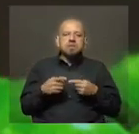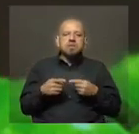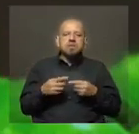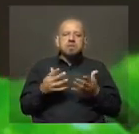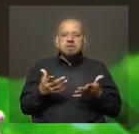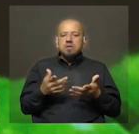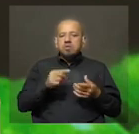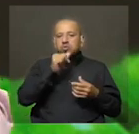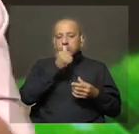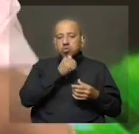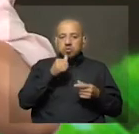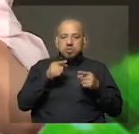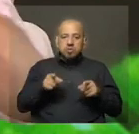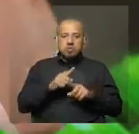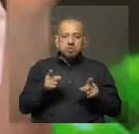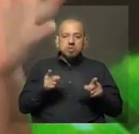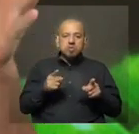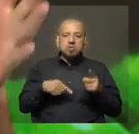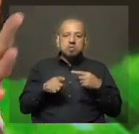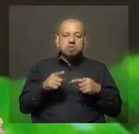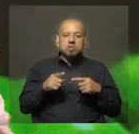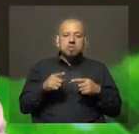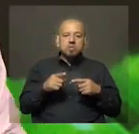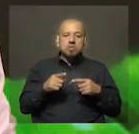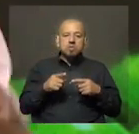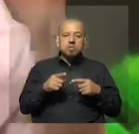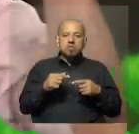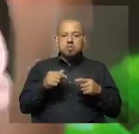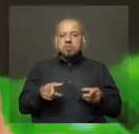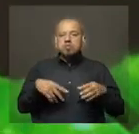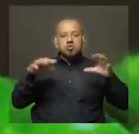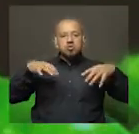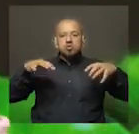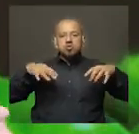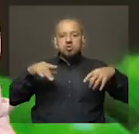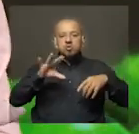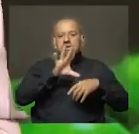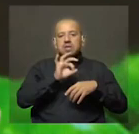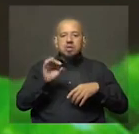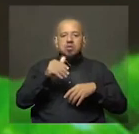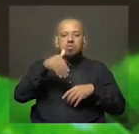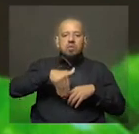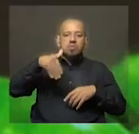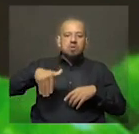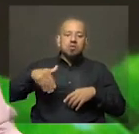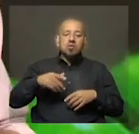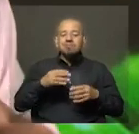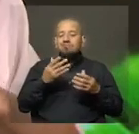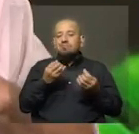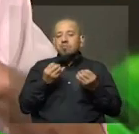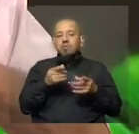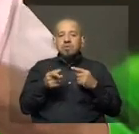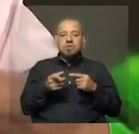resolver la situación. Incluso en un escenario ridículo, en el cual llovieran 500 milímetros todos juntos, seguramente tampoco resuelva el tema,